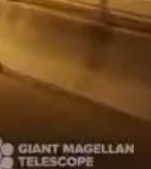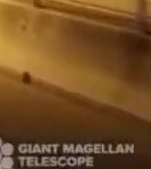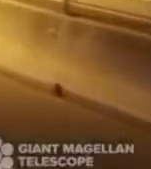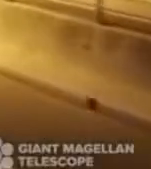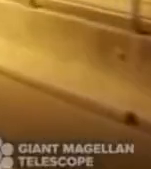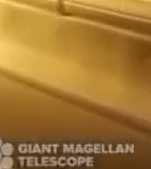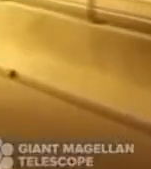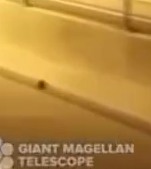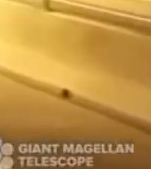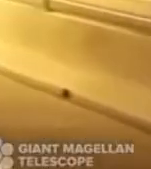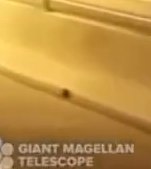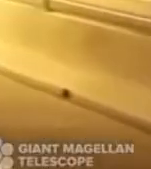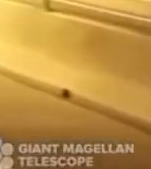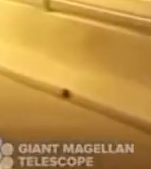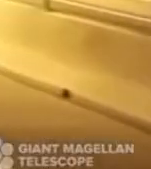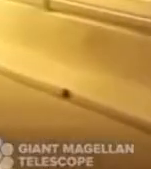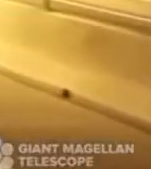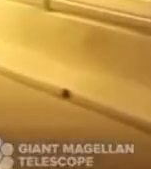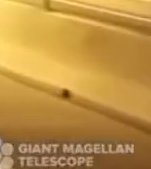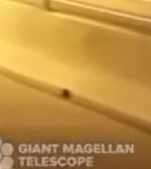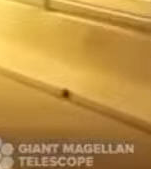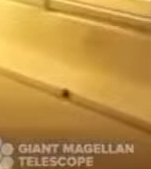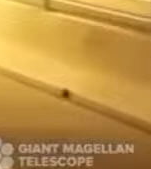en ellos.